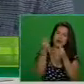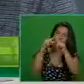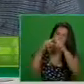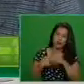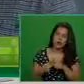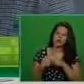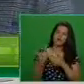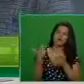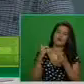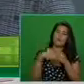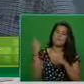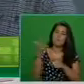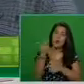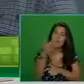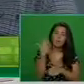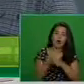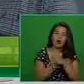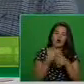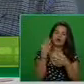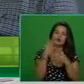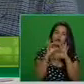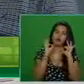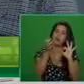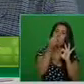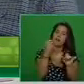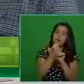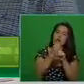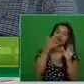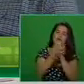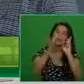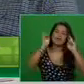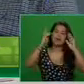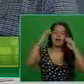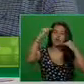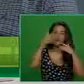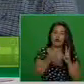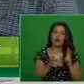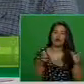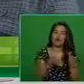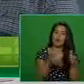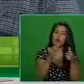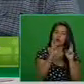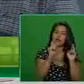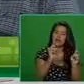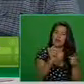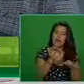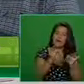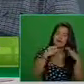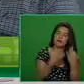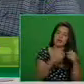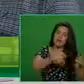la mayor eficiencia en cuanto a la atención de estos sectores, ¿no?